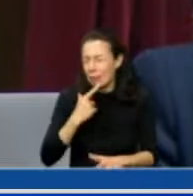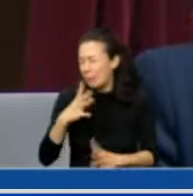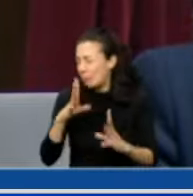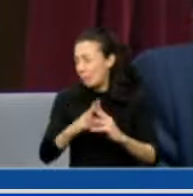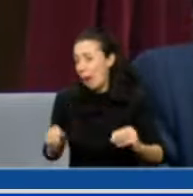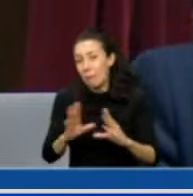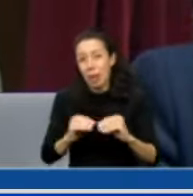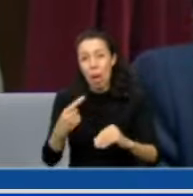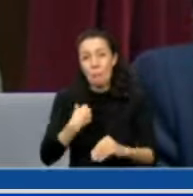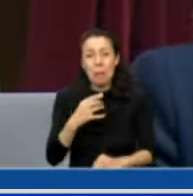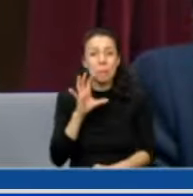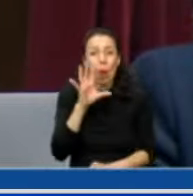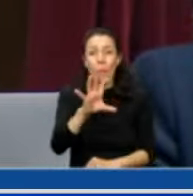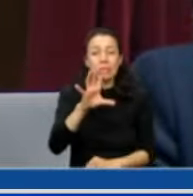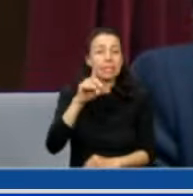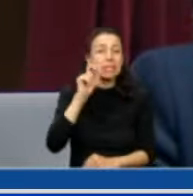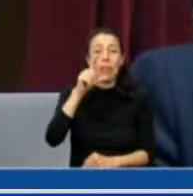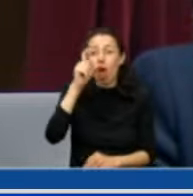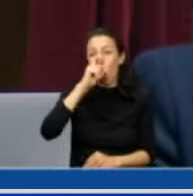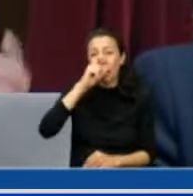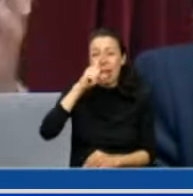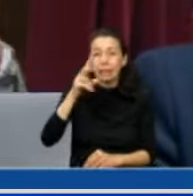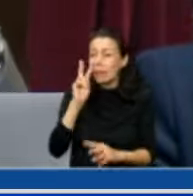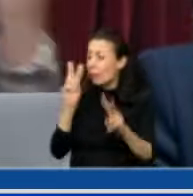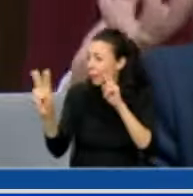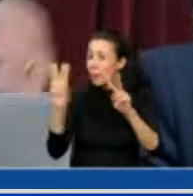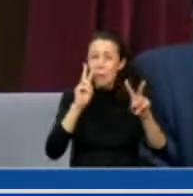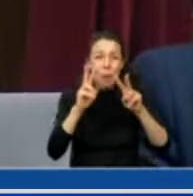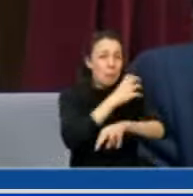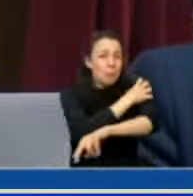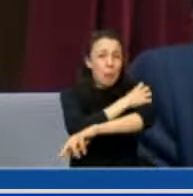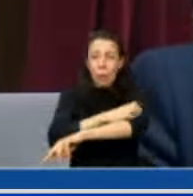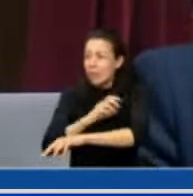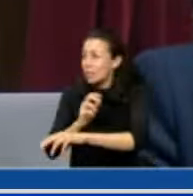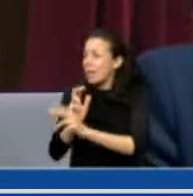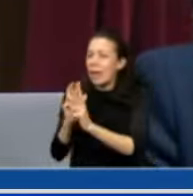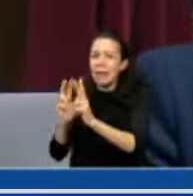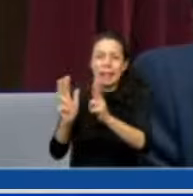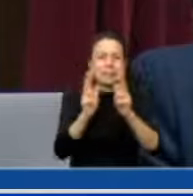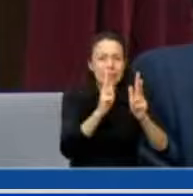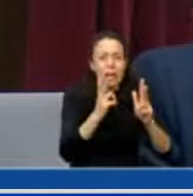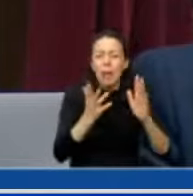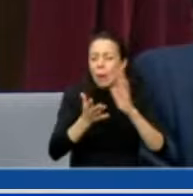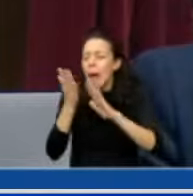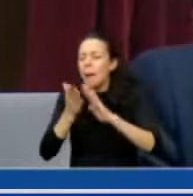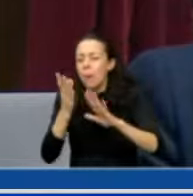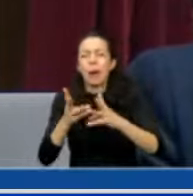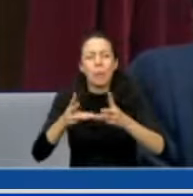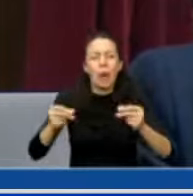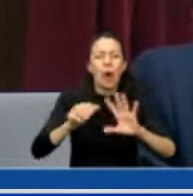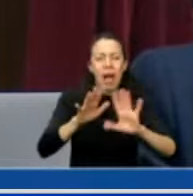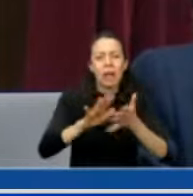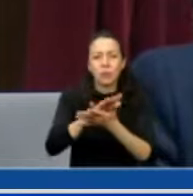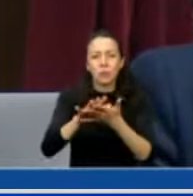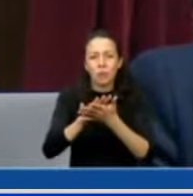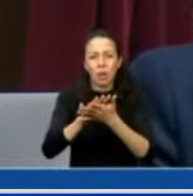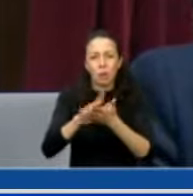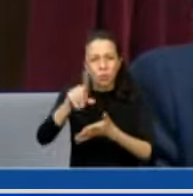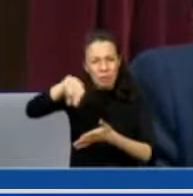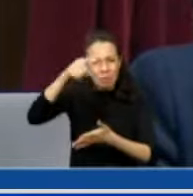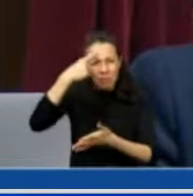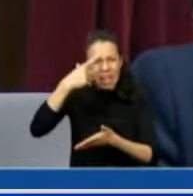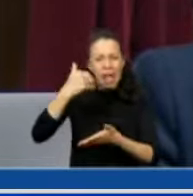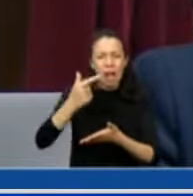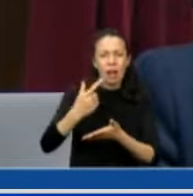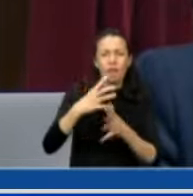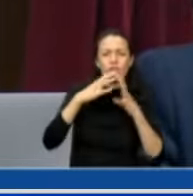lógicamente a que en el 25 logre el tiempo que necesita. Aguirre, gracias, muy amable como siempre. No,